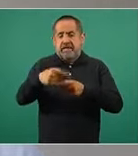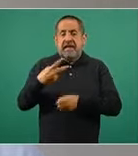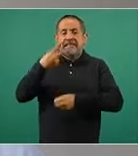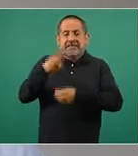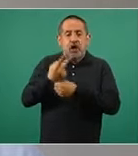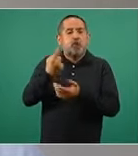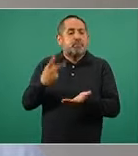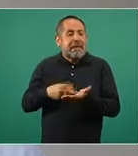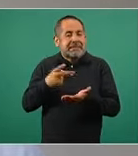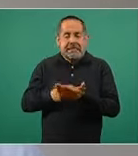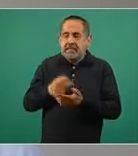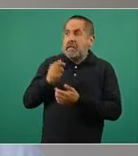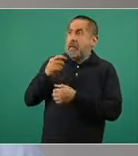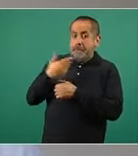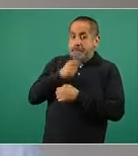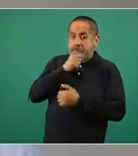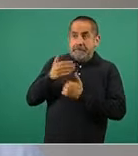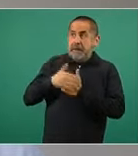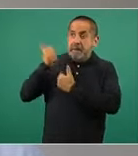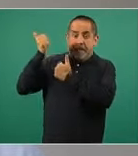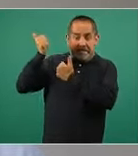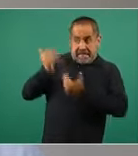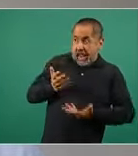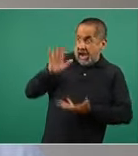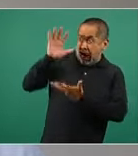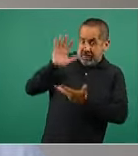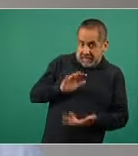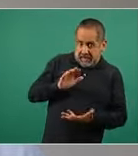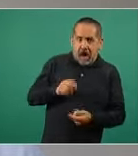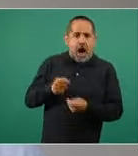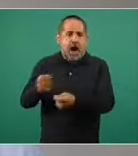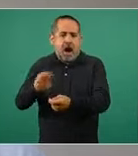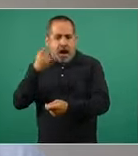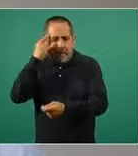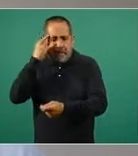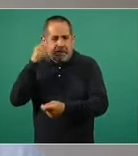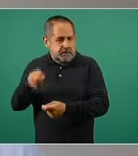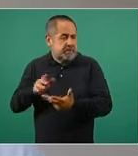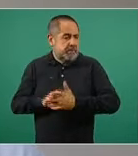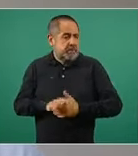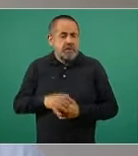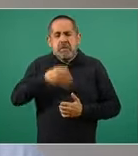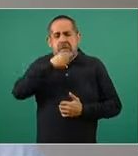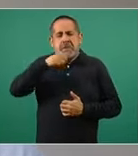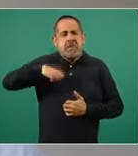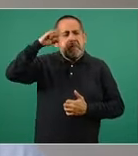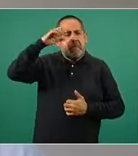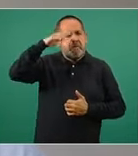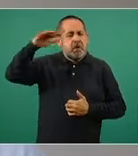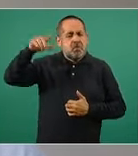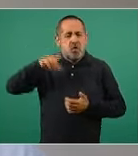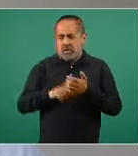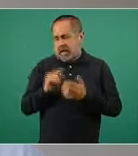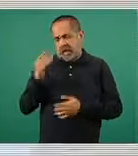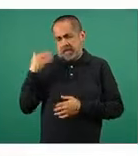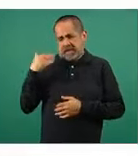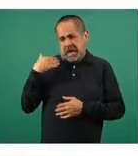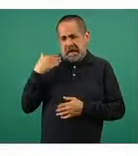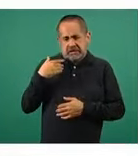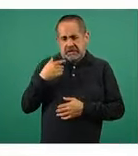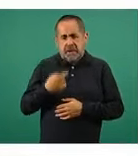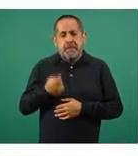con el siguiente embarque de la vacuna Pfizer. Las personas adultas mayores, pues bueno, acaban de terminar básicamente